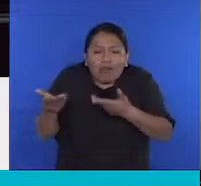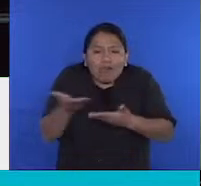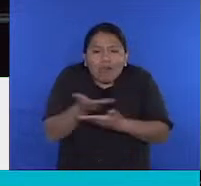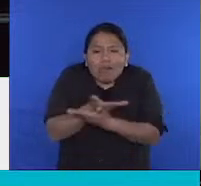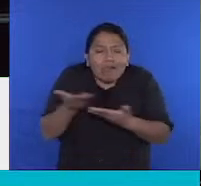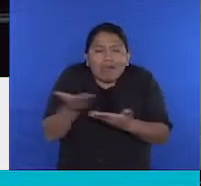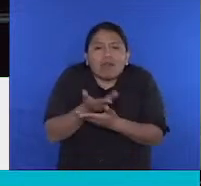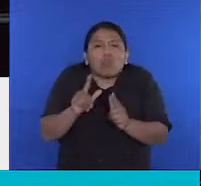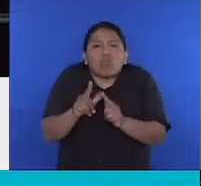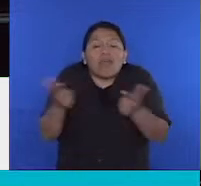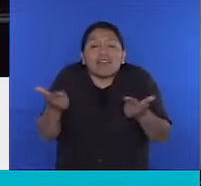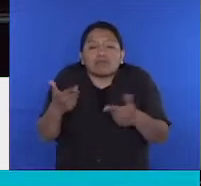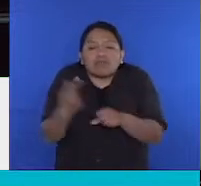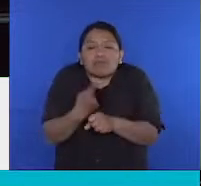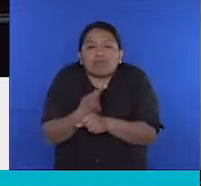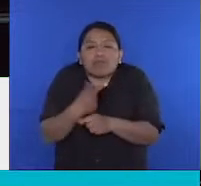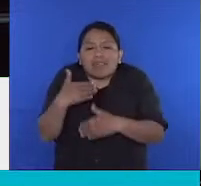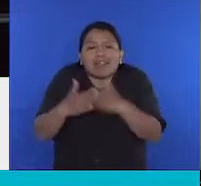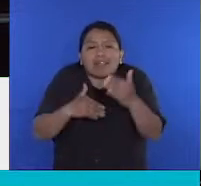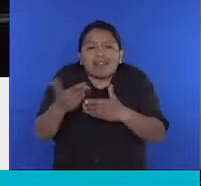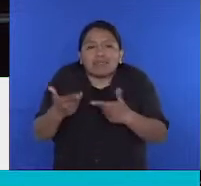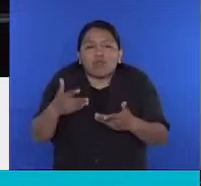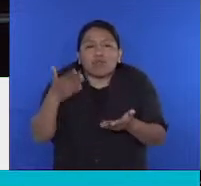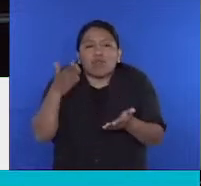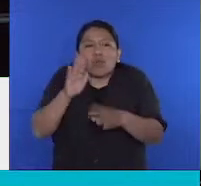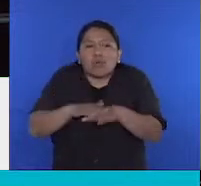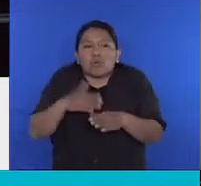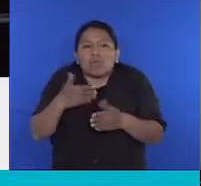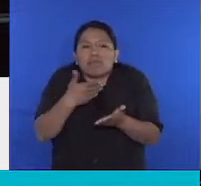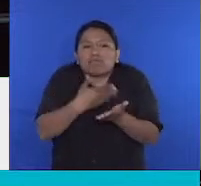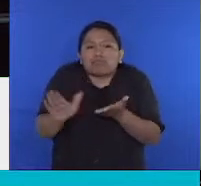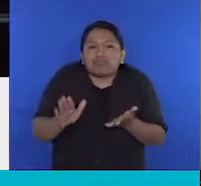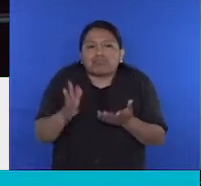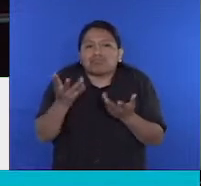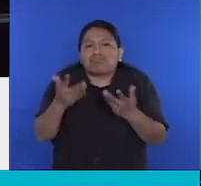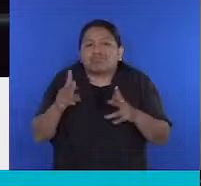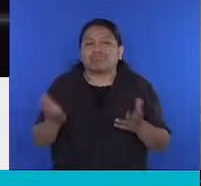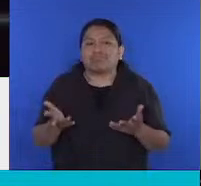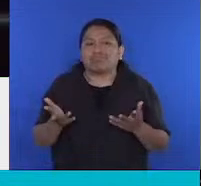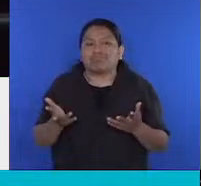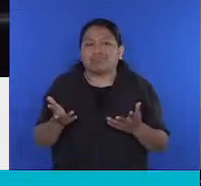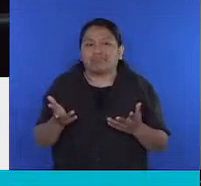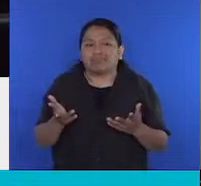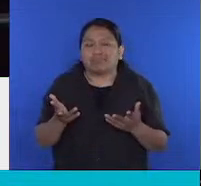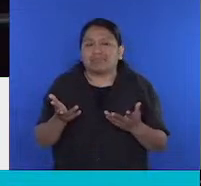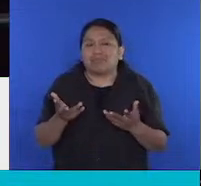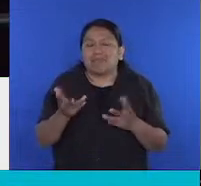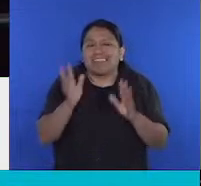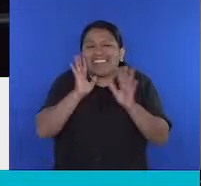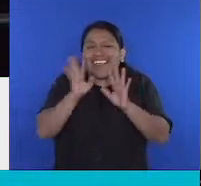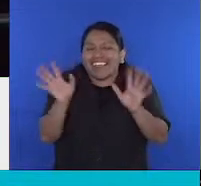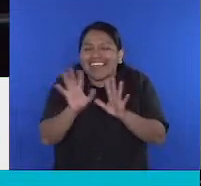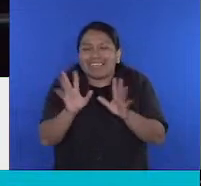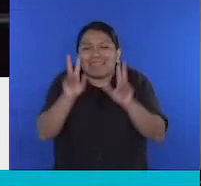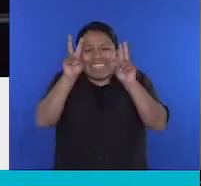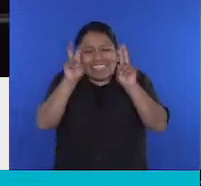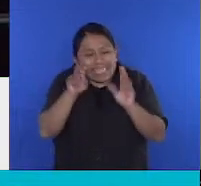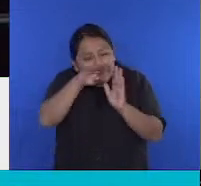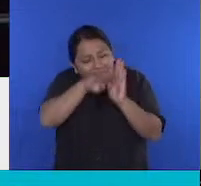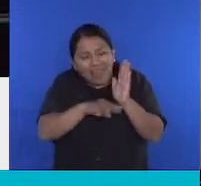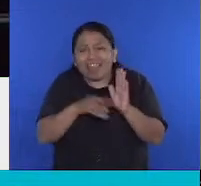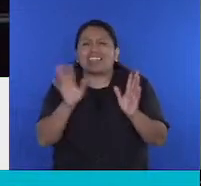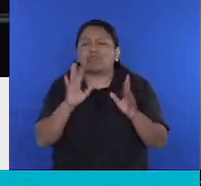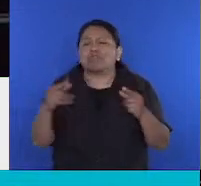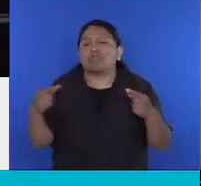el rechazo o el acompañamiento es automático y nada tiene que ver con el contenido del proyecto. Es simplemente una cuestión de